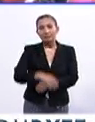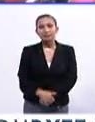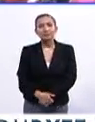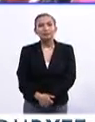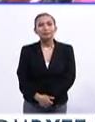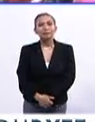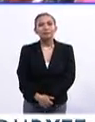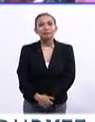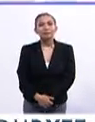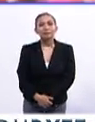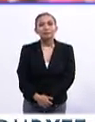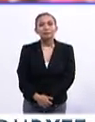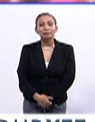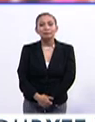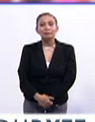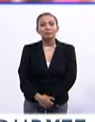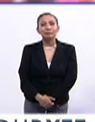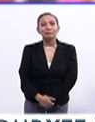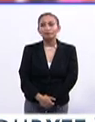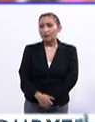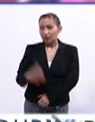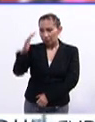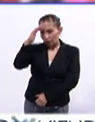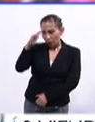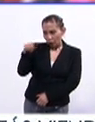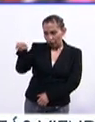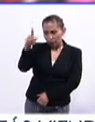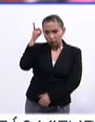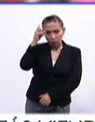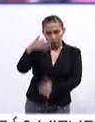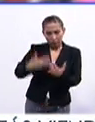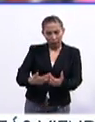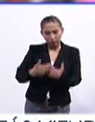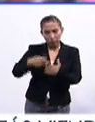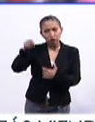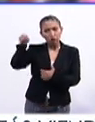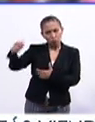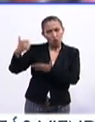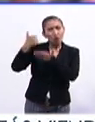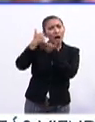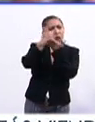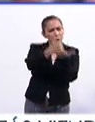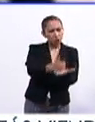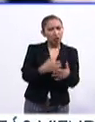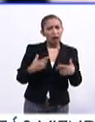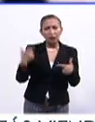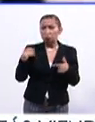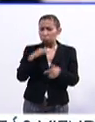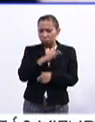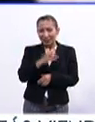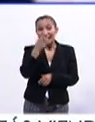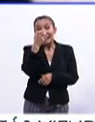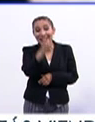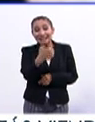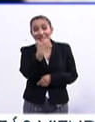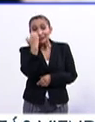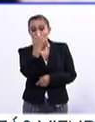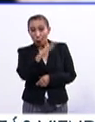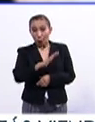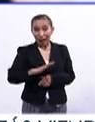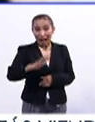nacional señor el secretario su elaboración hace posible